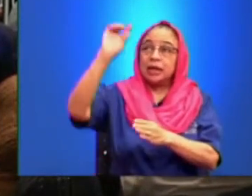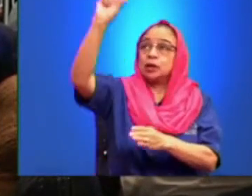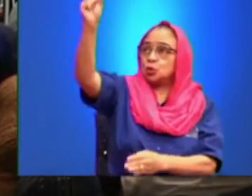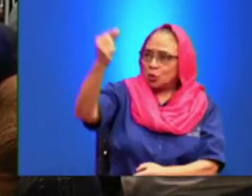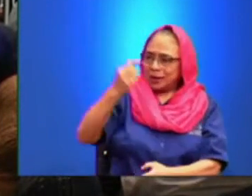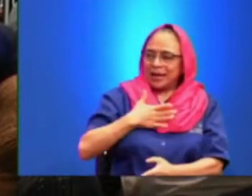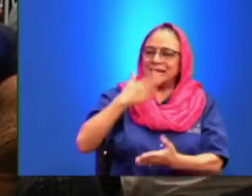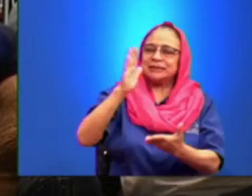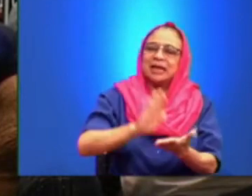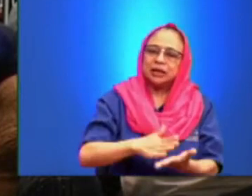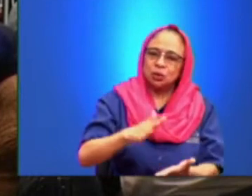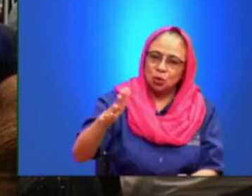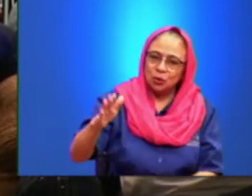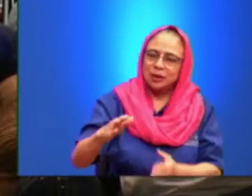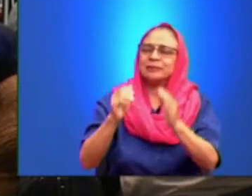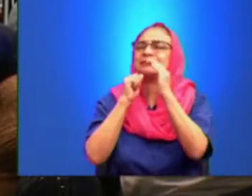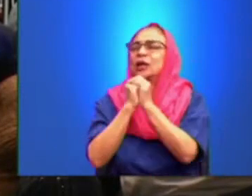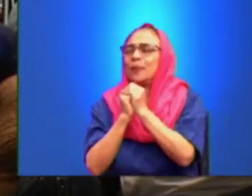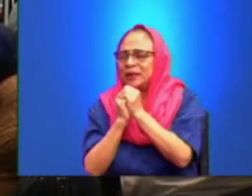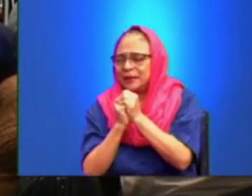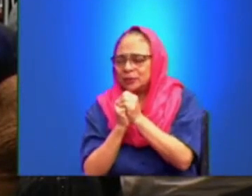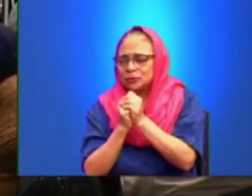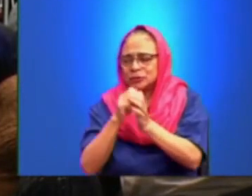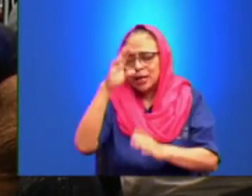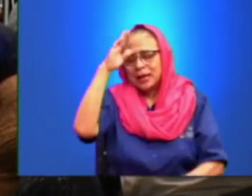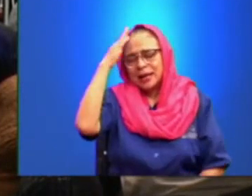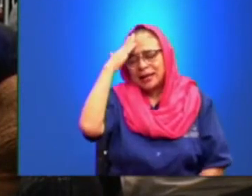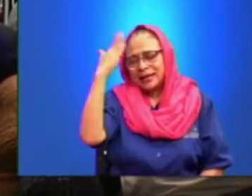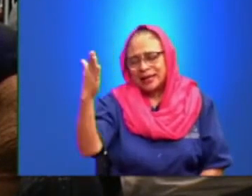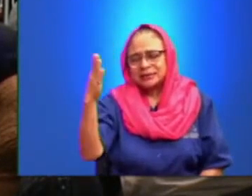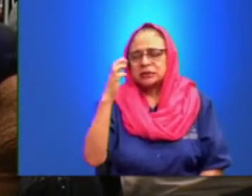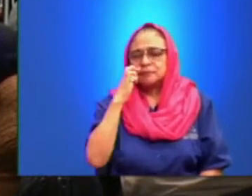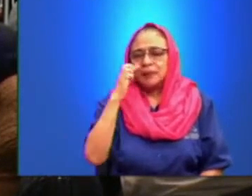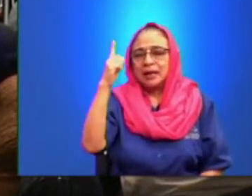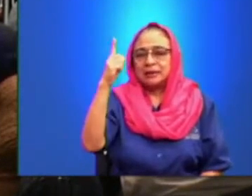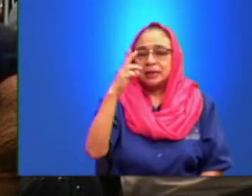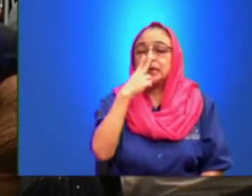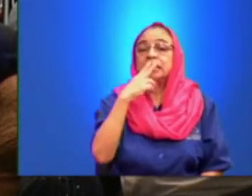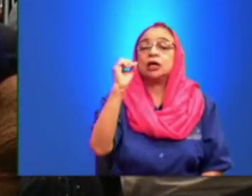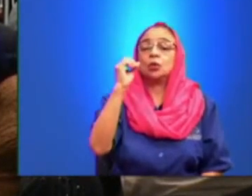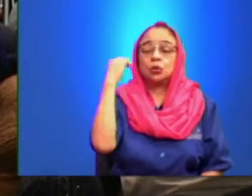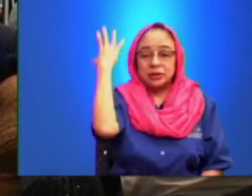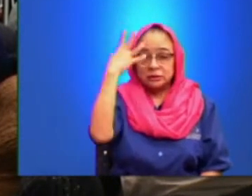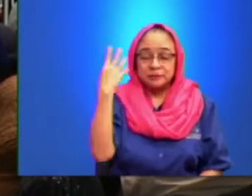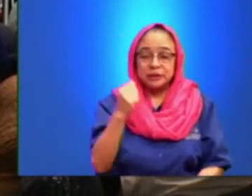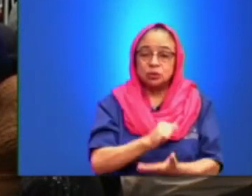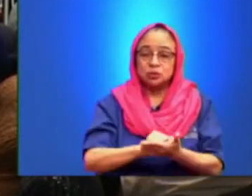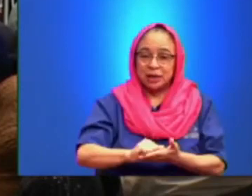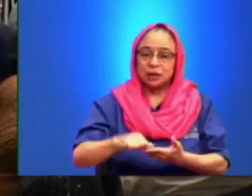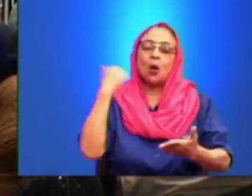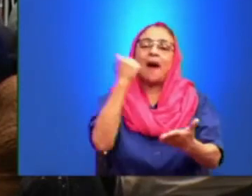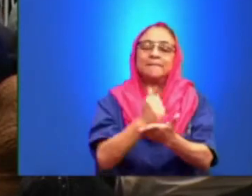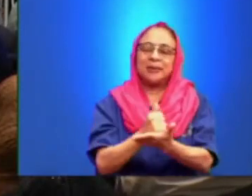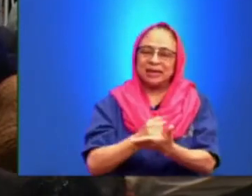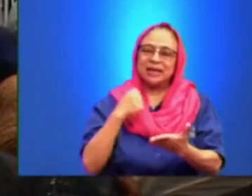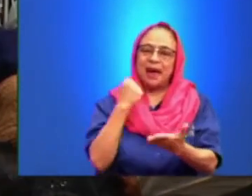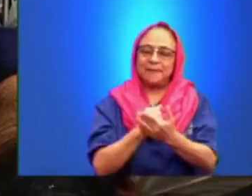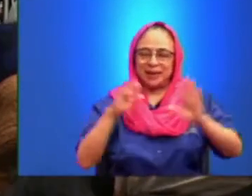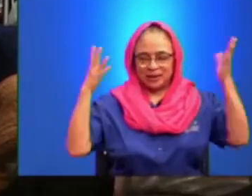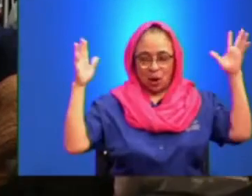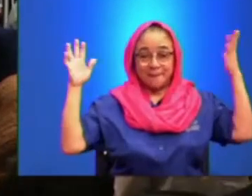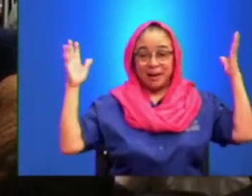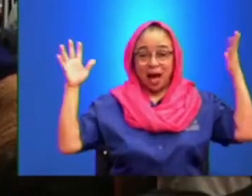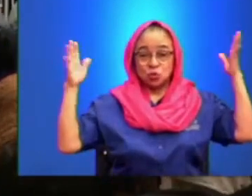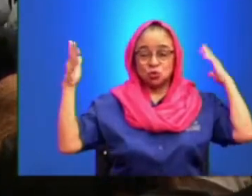te lo rogamos gracias padre gracias hijos gracias espíritu santo amen amen y amen